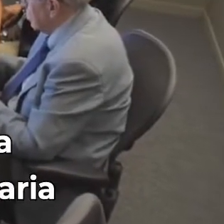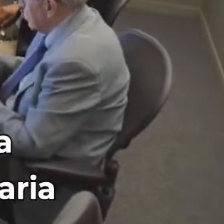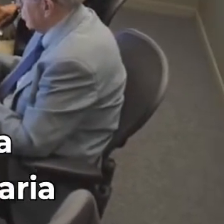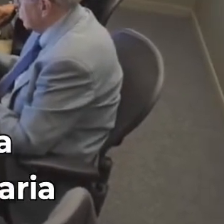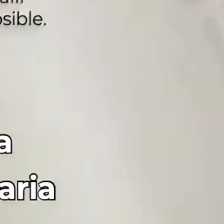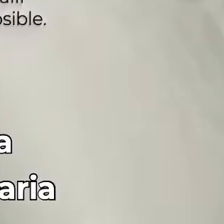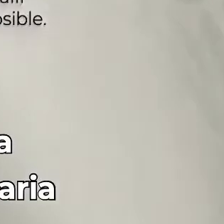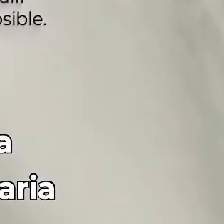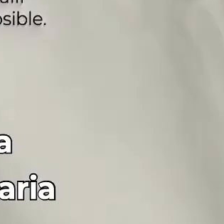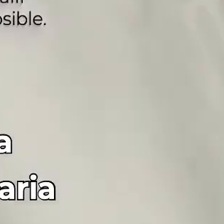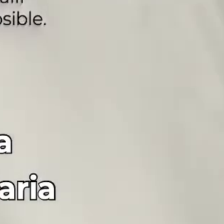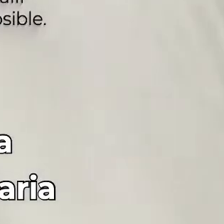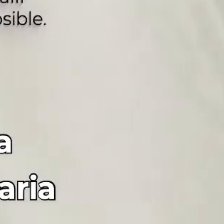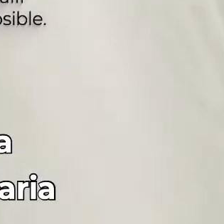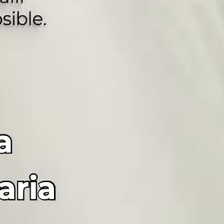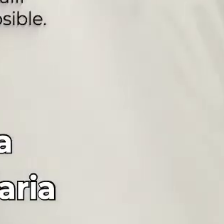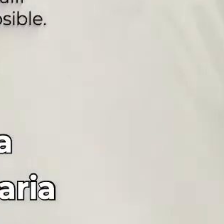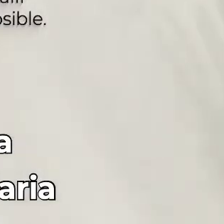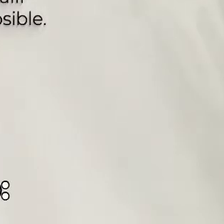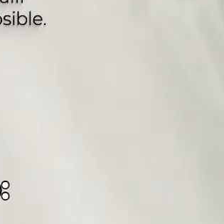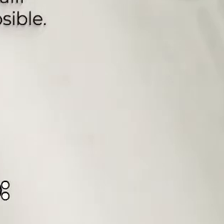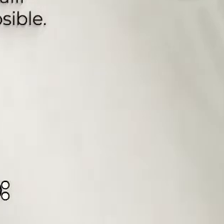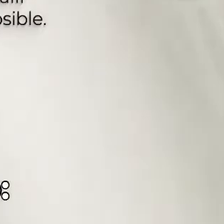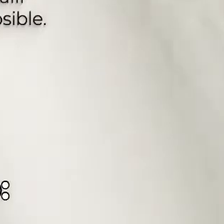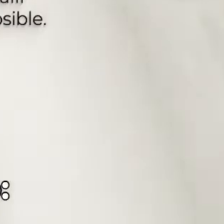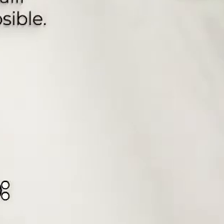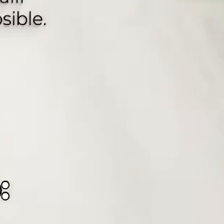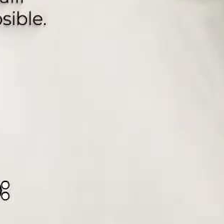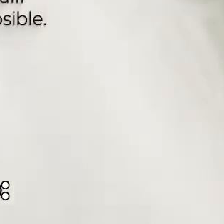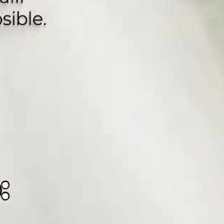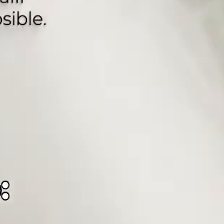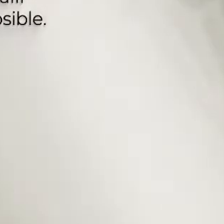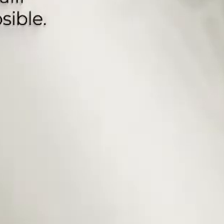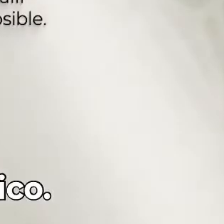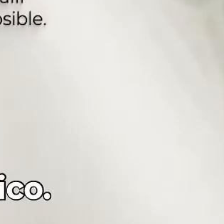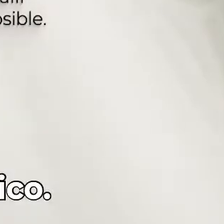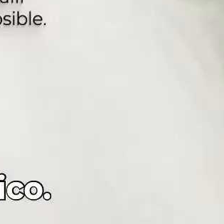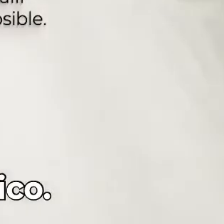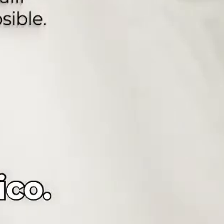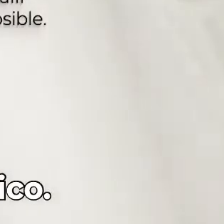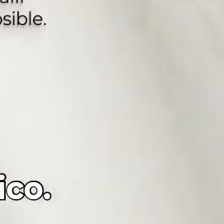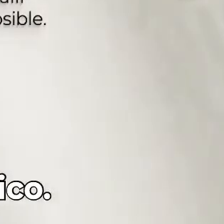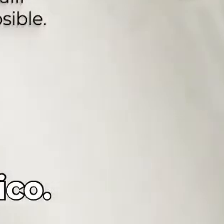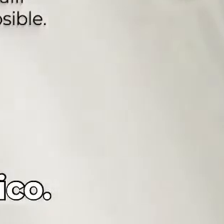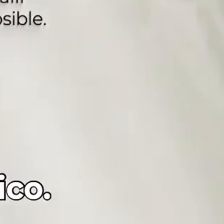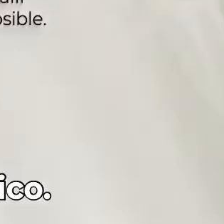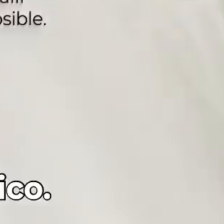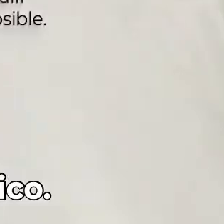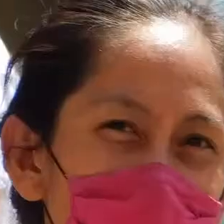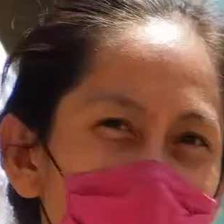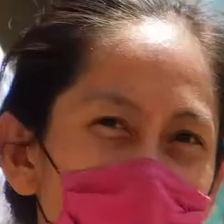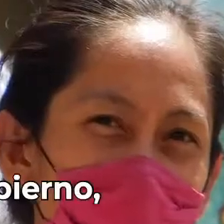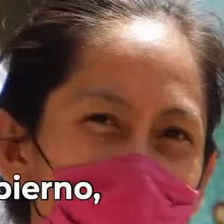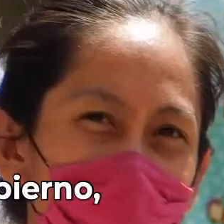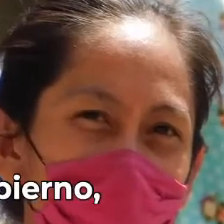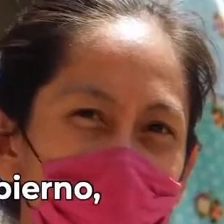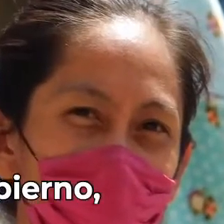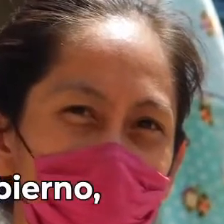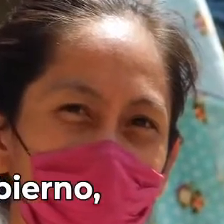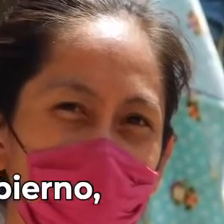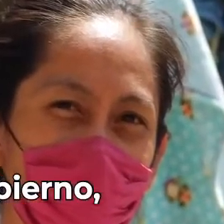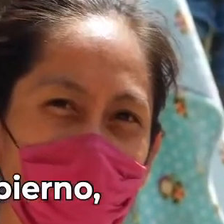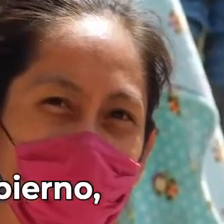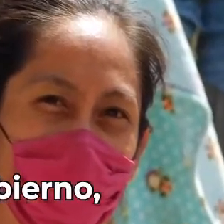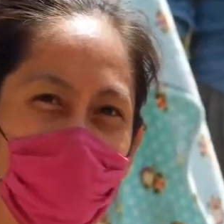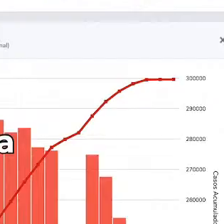binomio fundamental para enfrentar la contingencia sanitaria se definió desde el principio: el Gobierno y el pueblo de México. La confianza